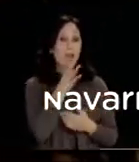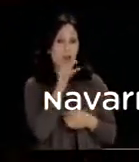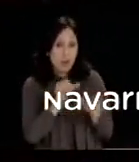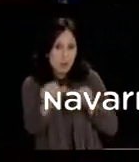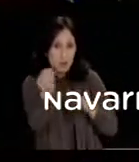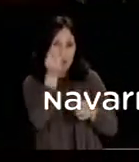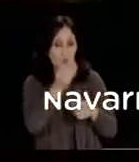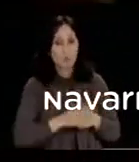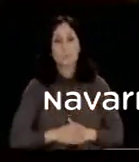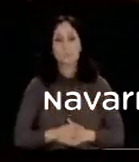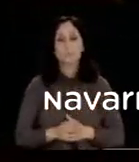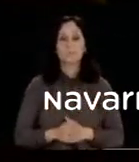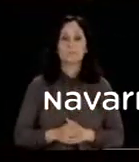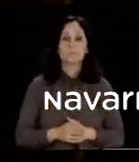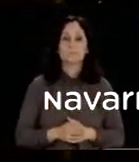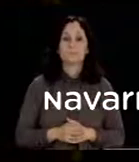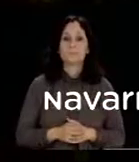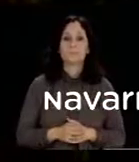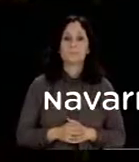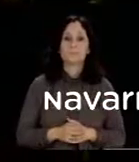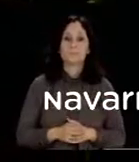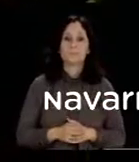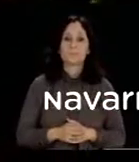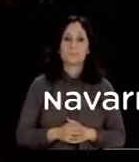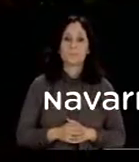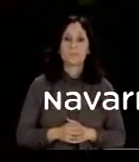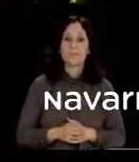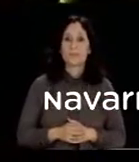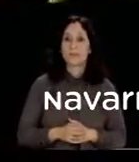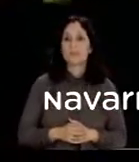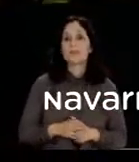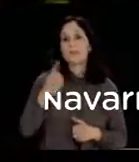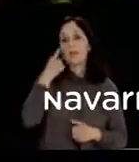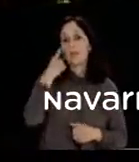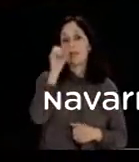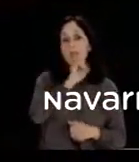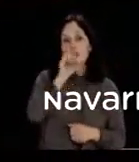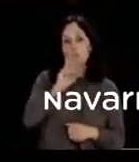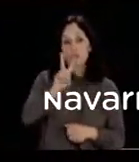paisaje? ¿Vale? Coge. La 2. La 2. La 2.